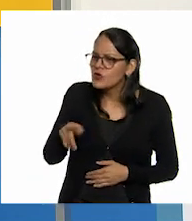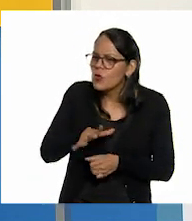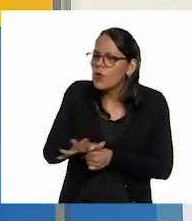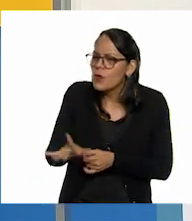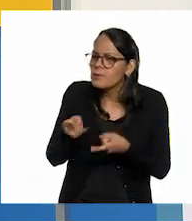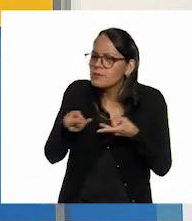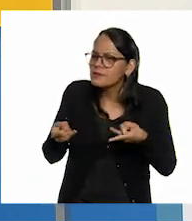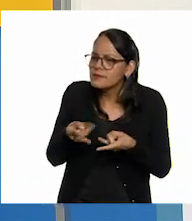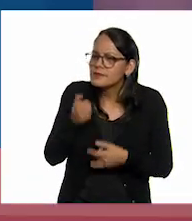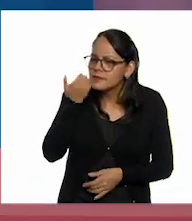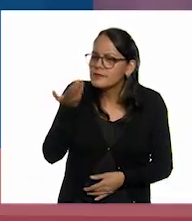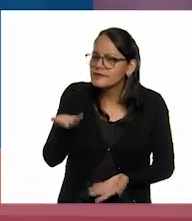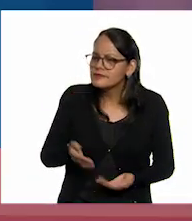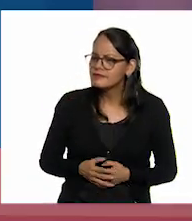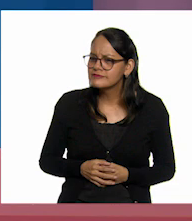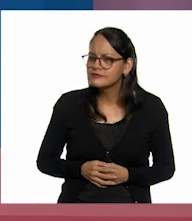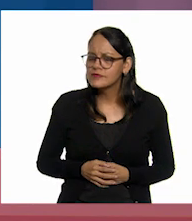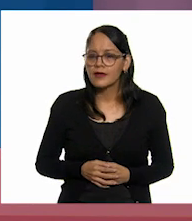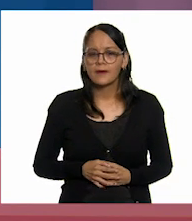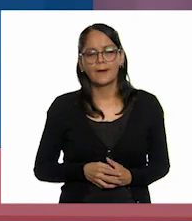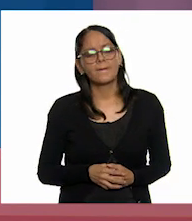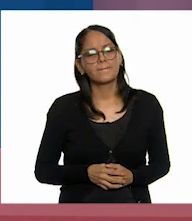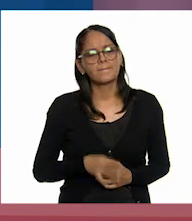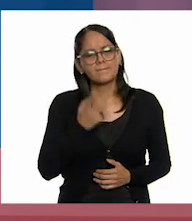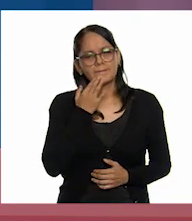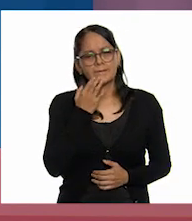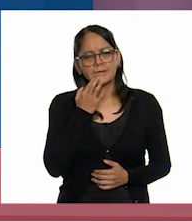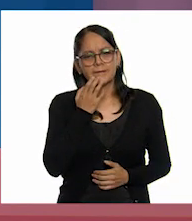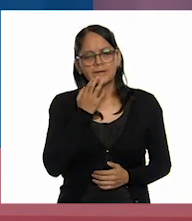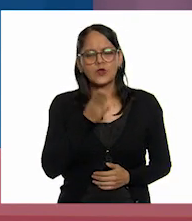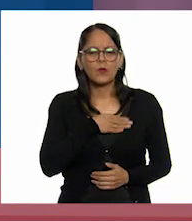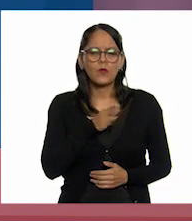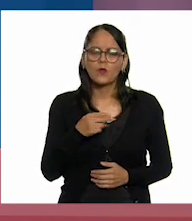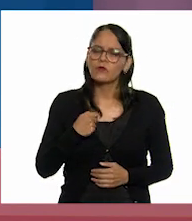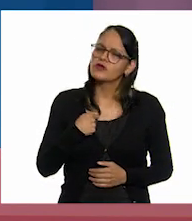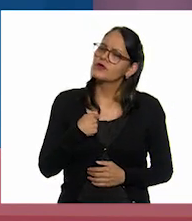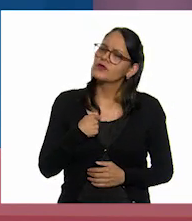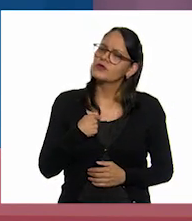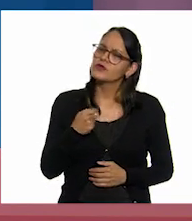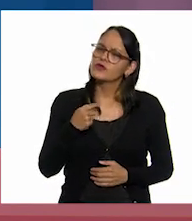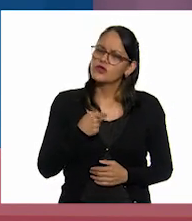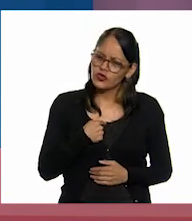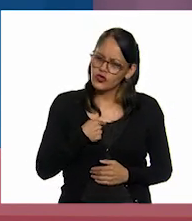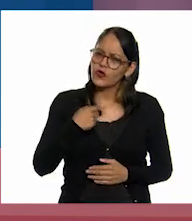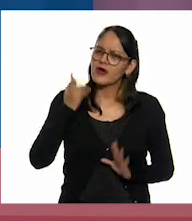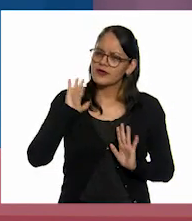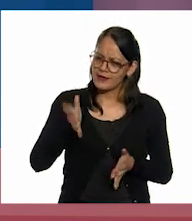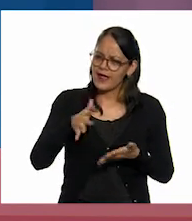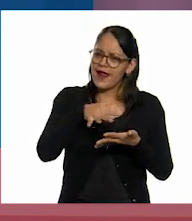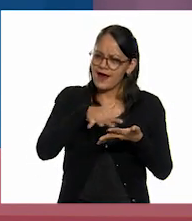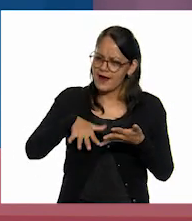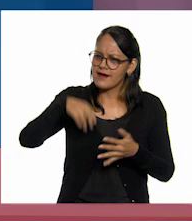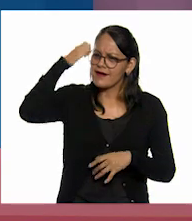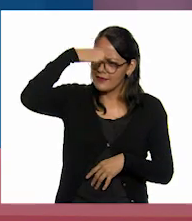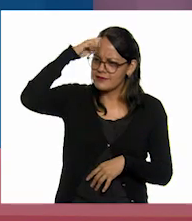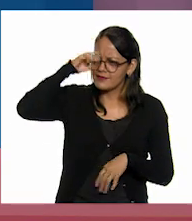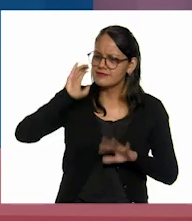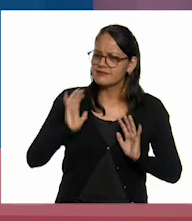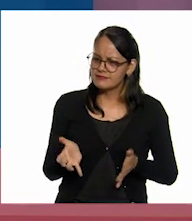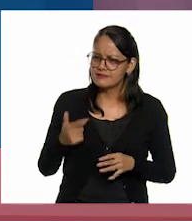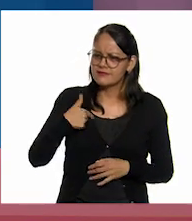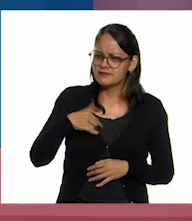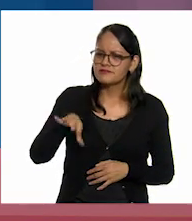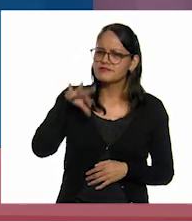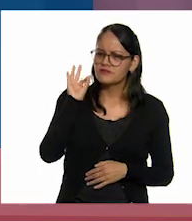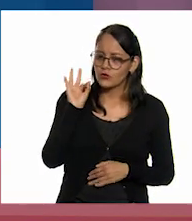recomiendas? Bueno, yo como experto que soy, Yo